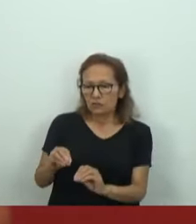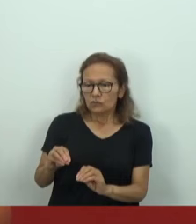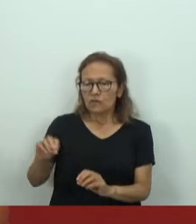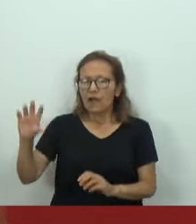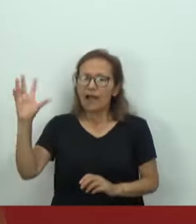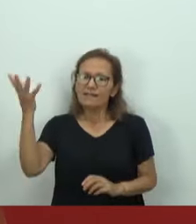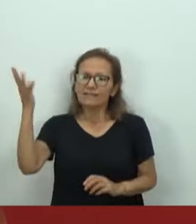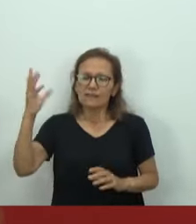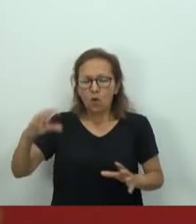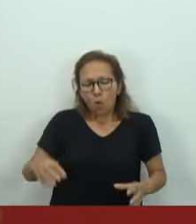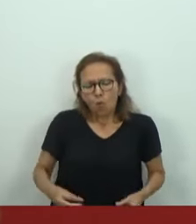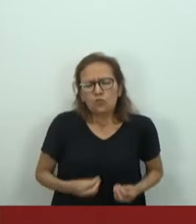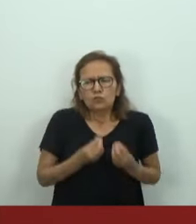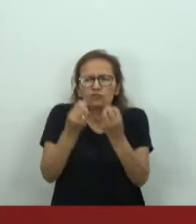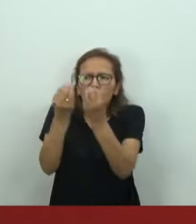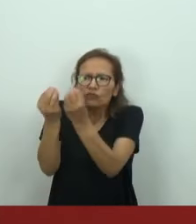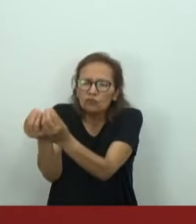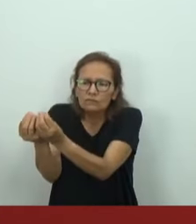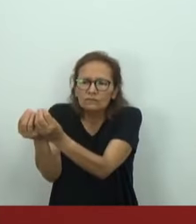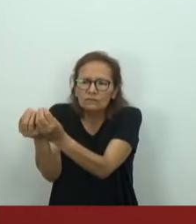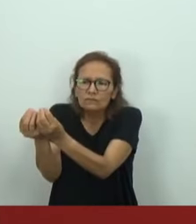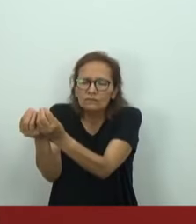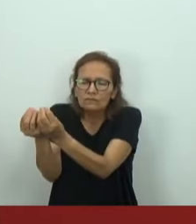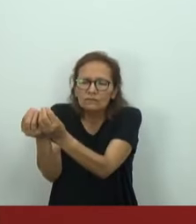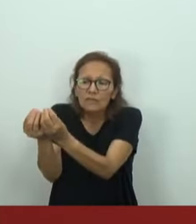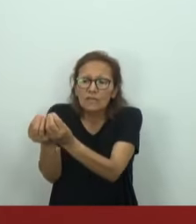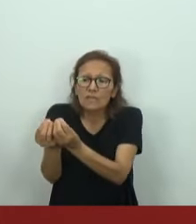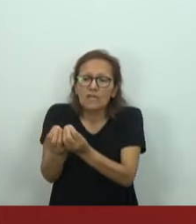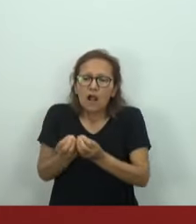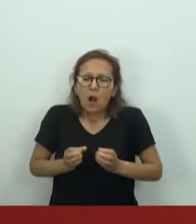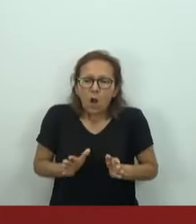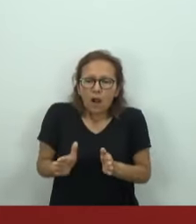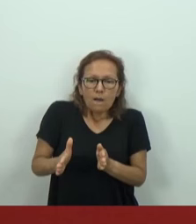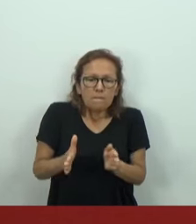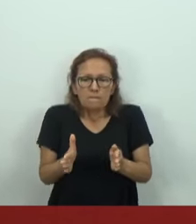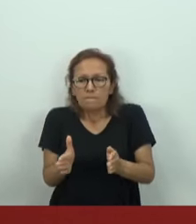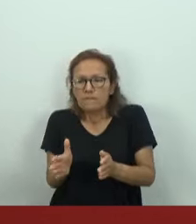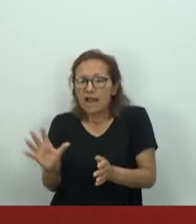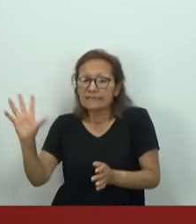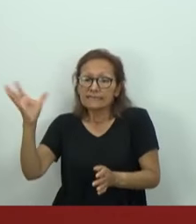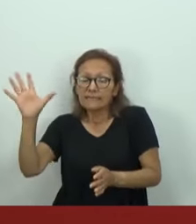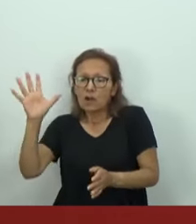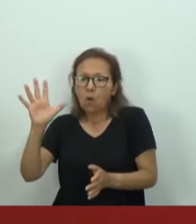y convierta el camino al cielo a través de su sangre